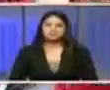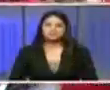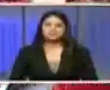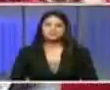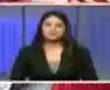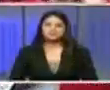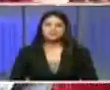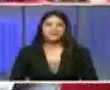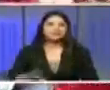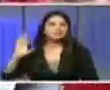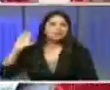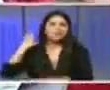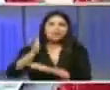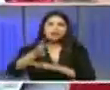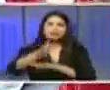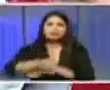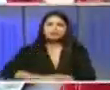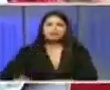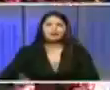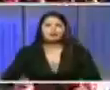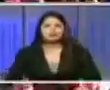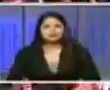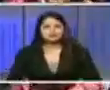Una demanda